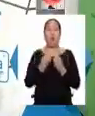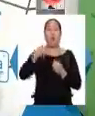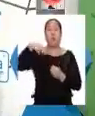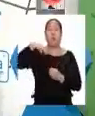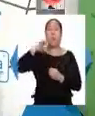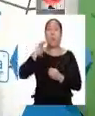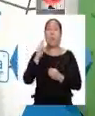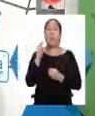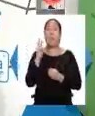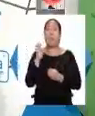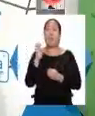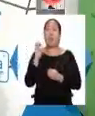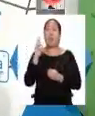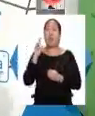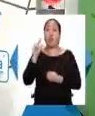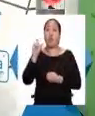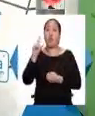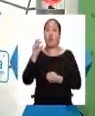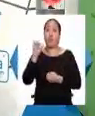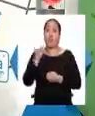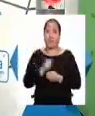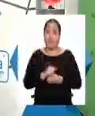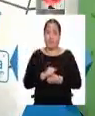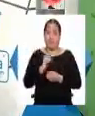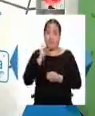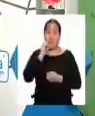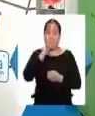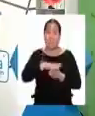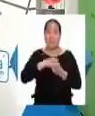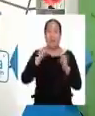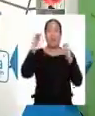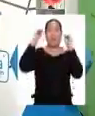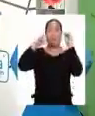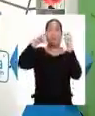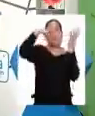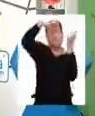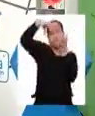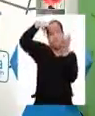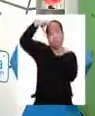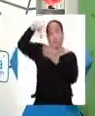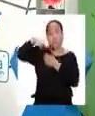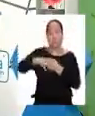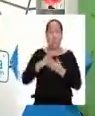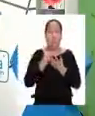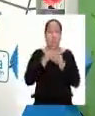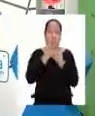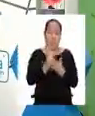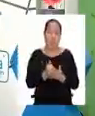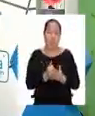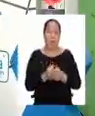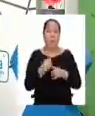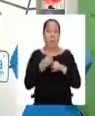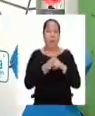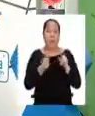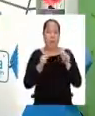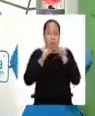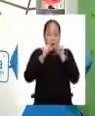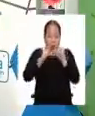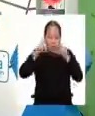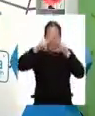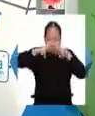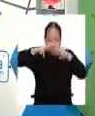Meteorológica Mundial dice que la siembra de nubes puede tener resultados positivos en algunos casos, aunque hay que estudiar